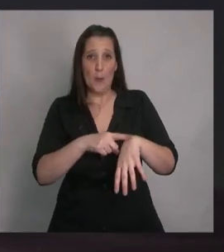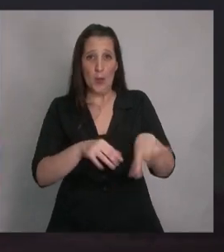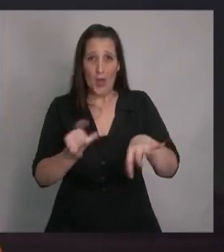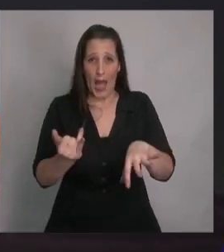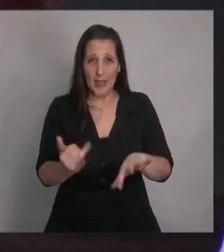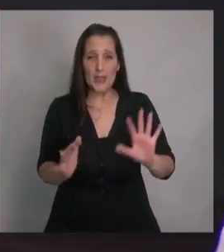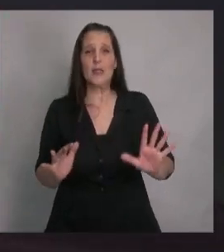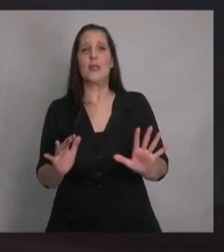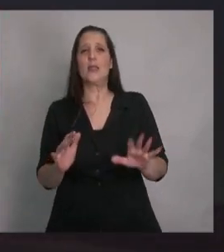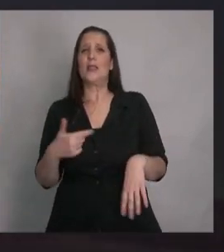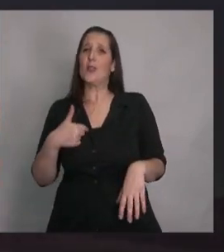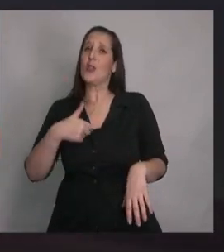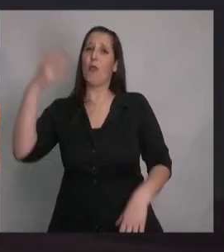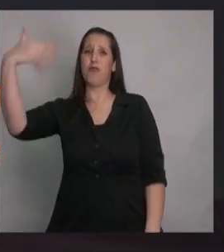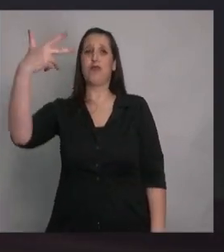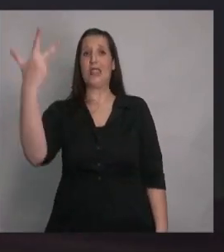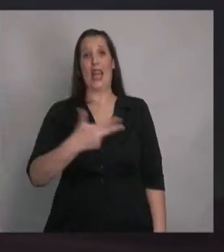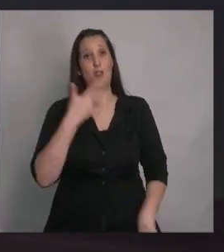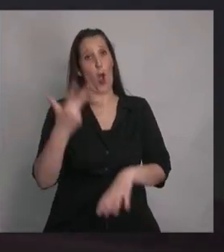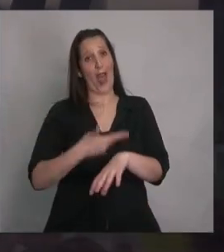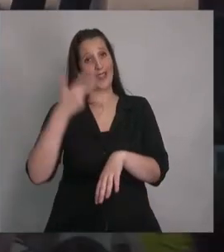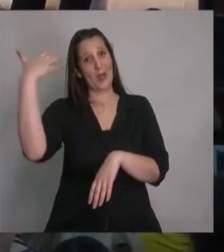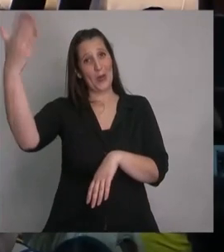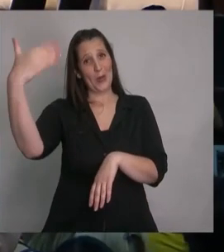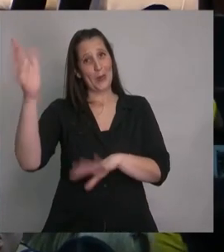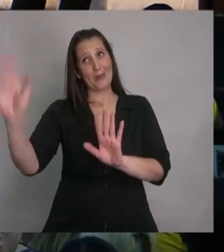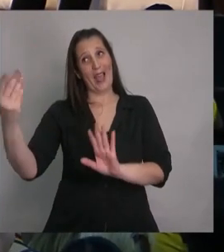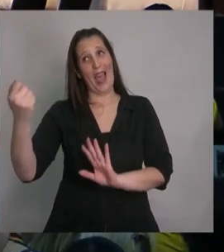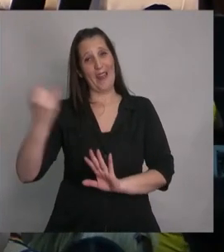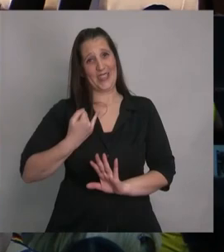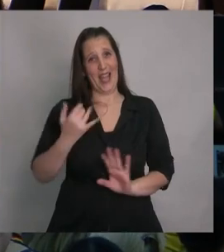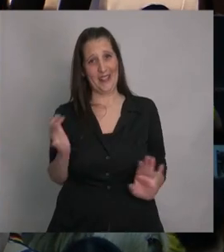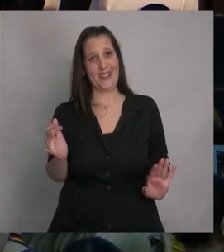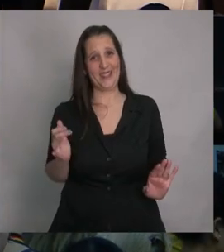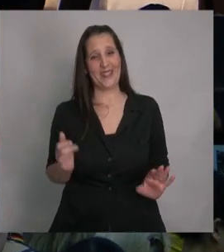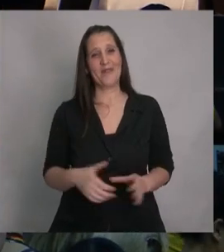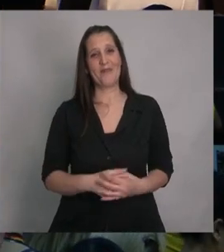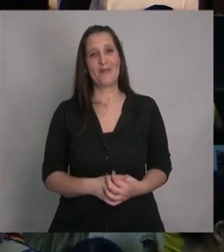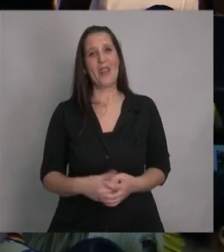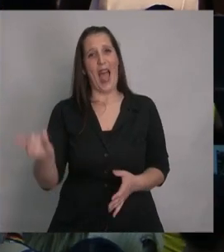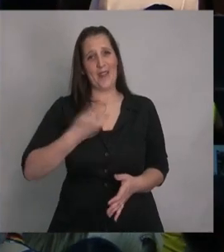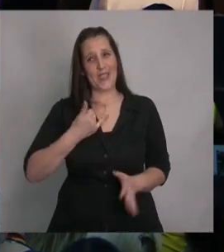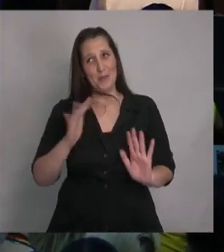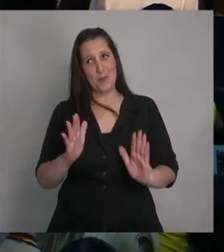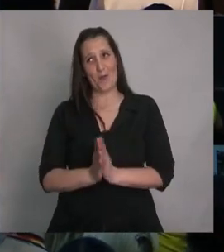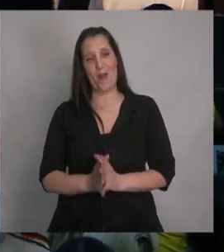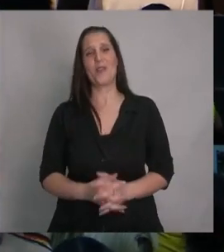he hecho discursos de tres horas, así que usted me corrige, me disciplina.